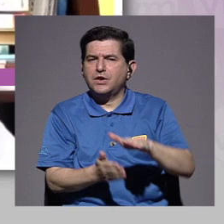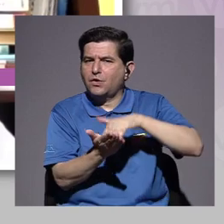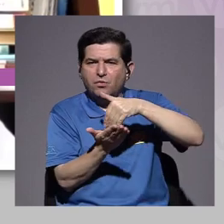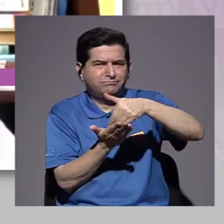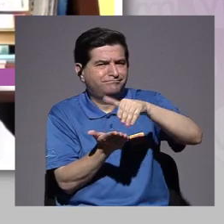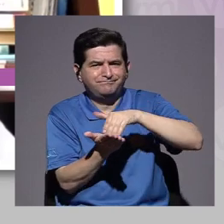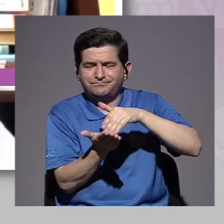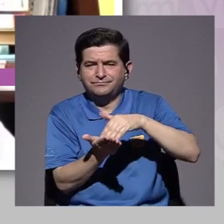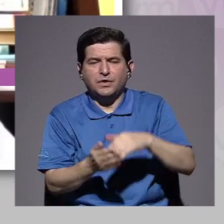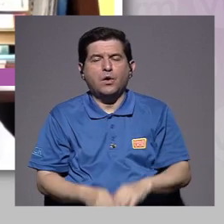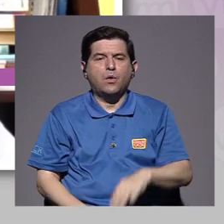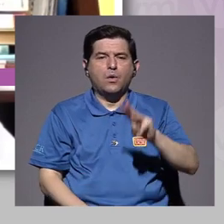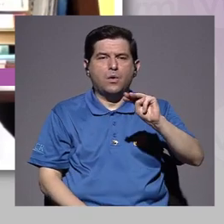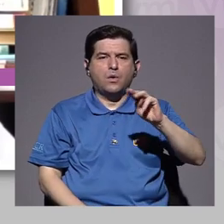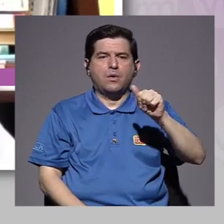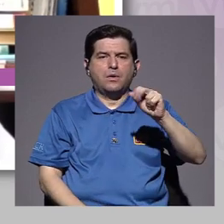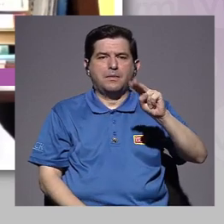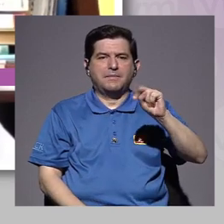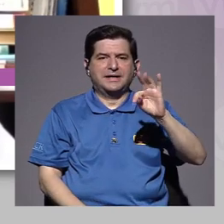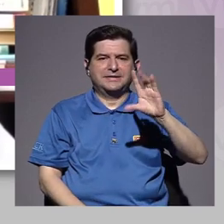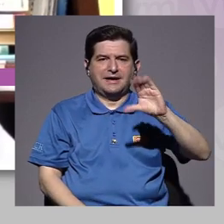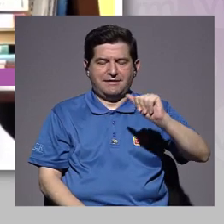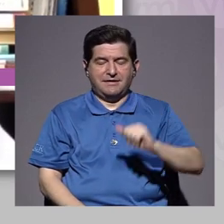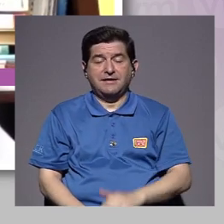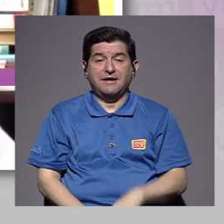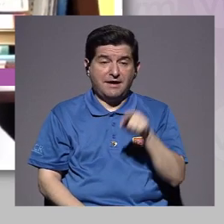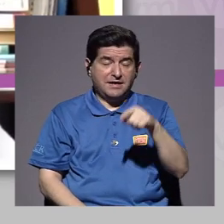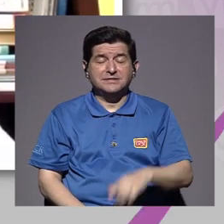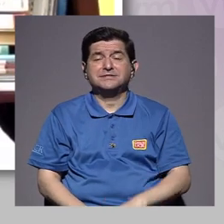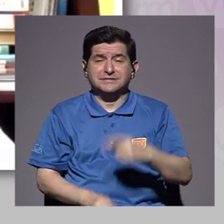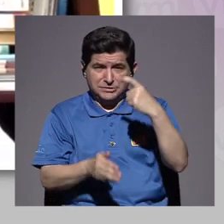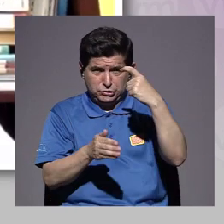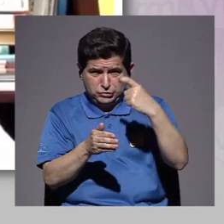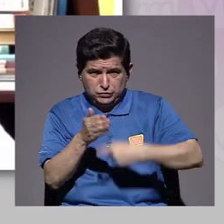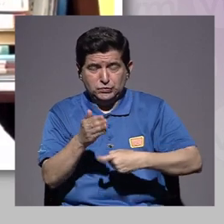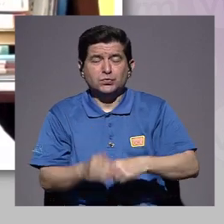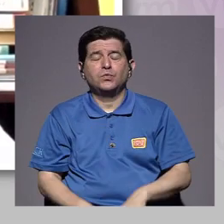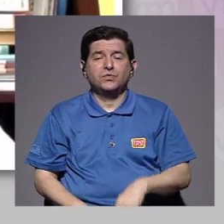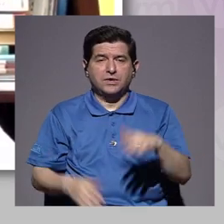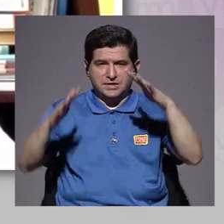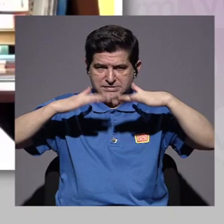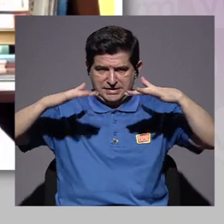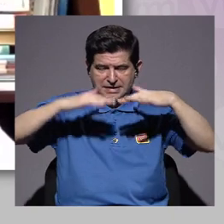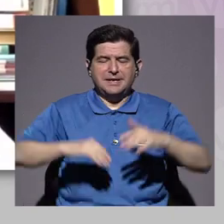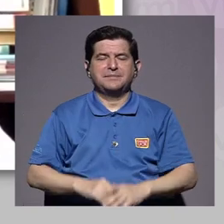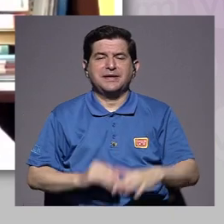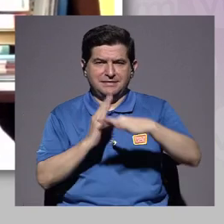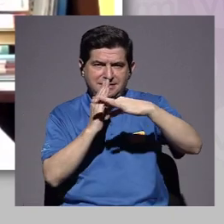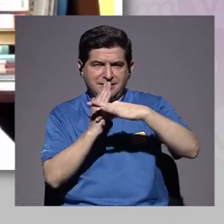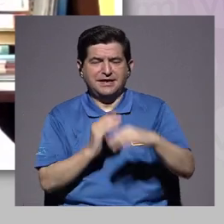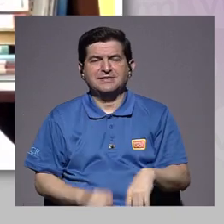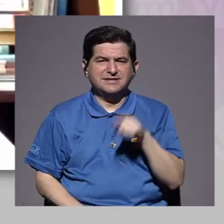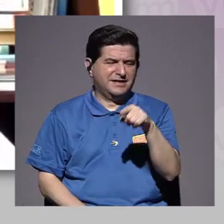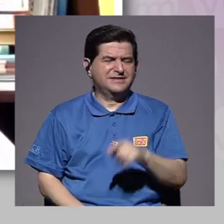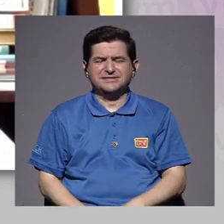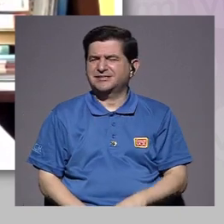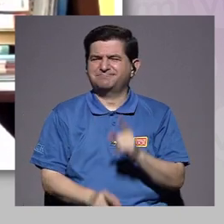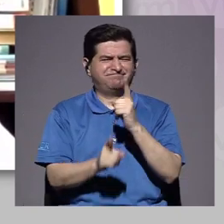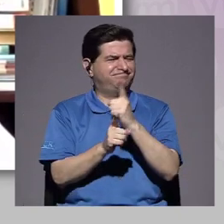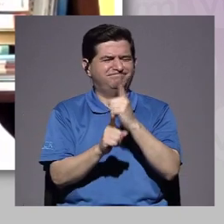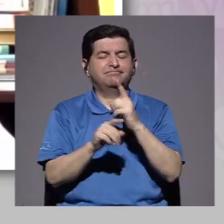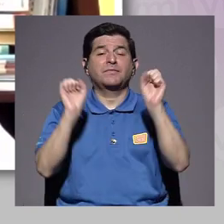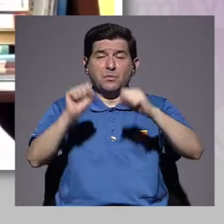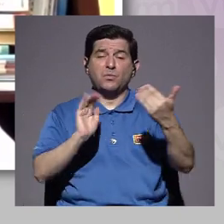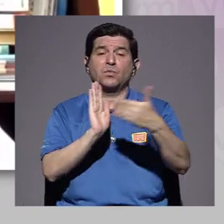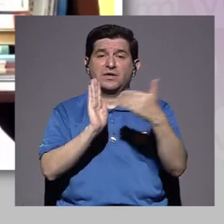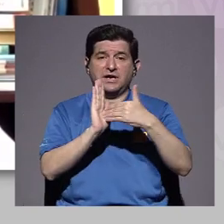manteca, porque las grasas que son sólidas a temperatura ambiente son las saturadas y son las no saludables, o sea, las que nos pueden